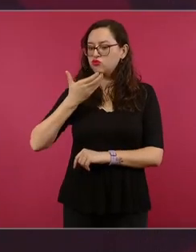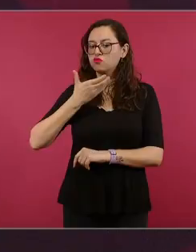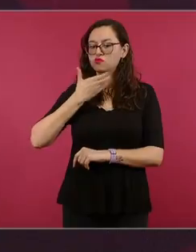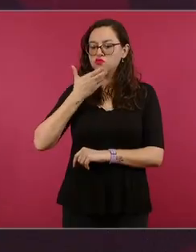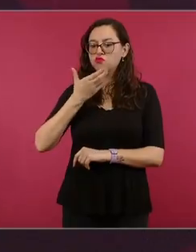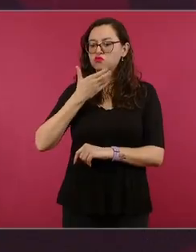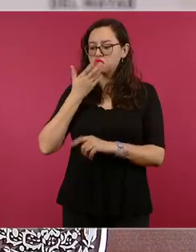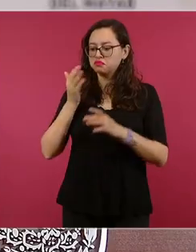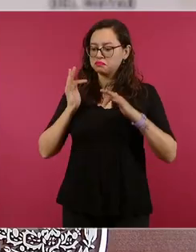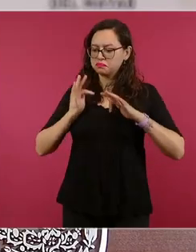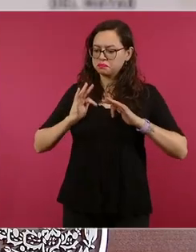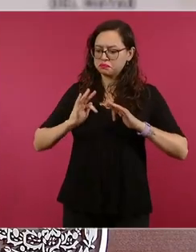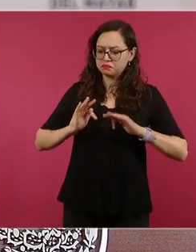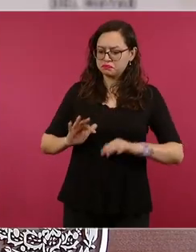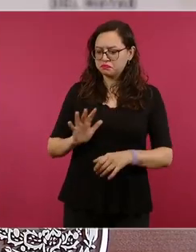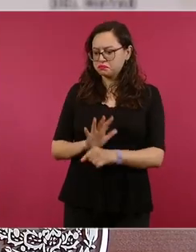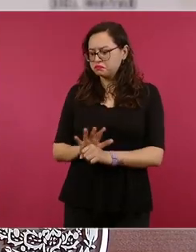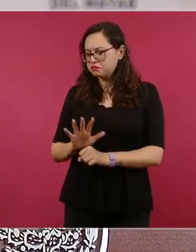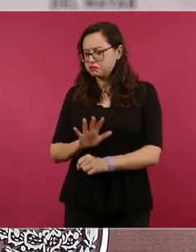sin extravagancias